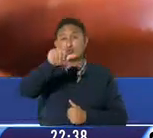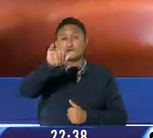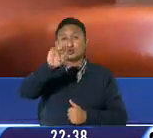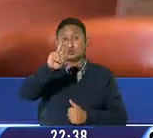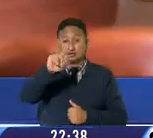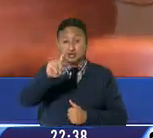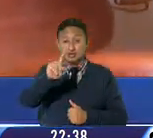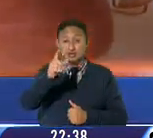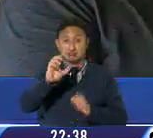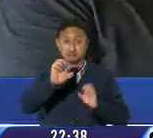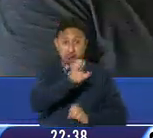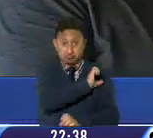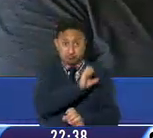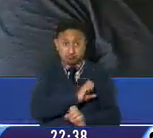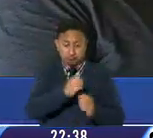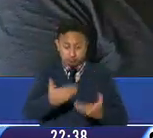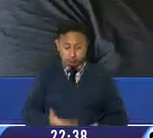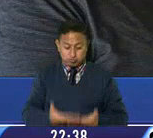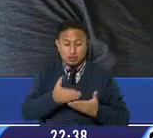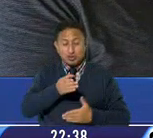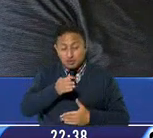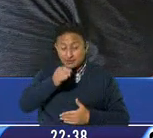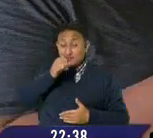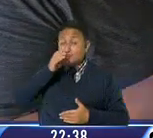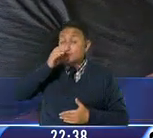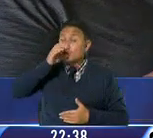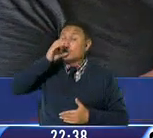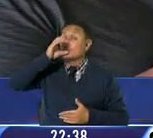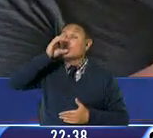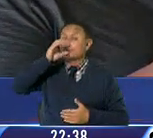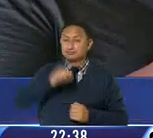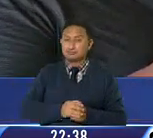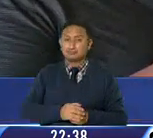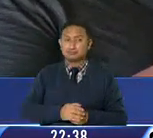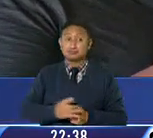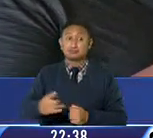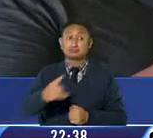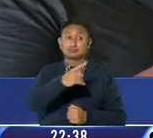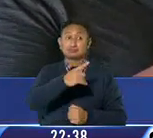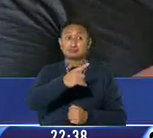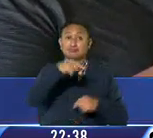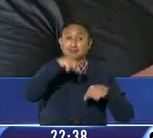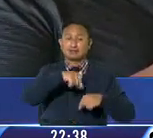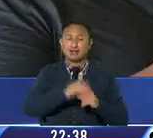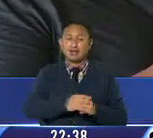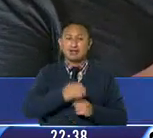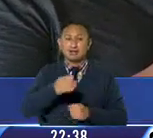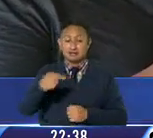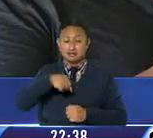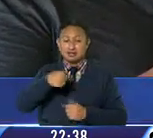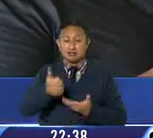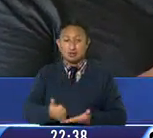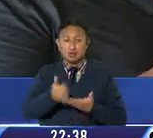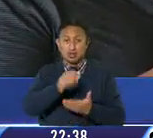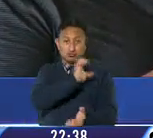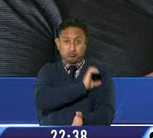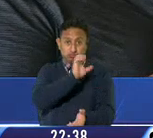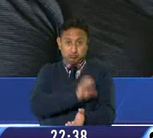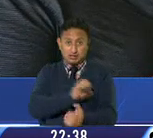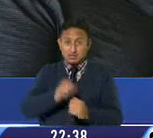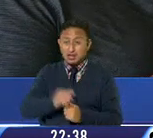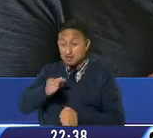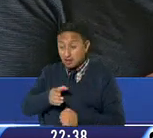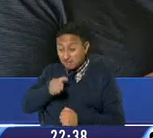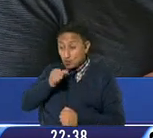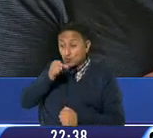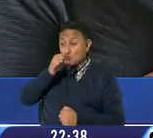natural. Dentro de la concepción de la guayusa, es una bebida energética que los comunitarios